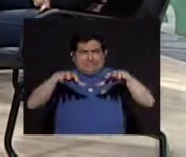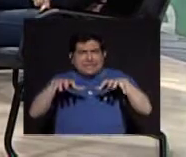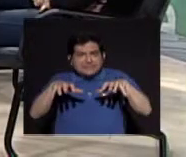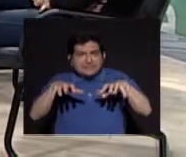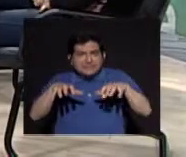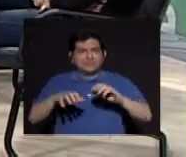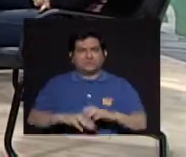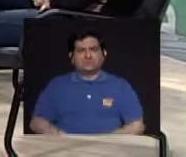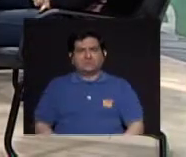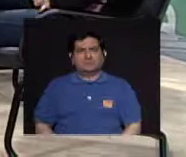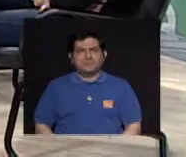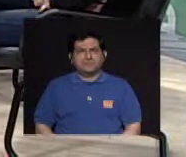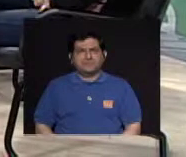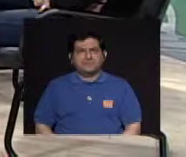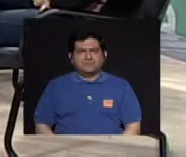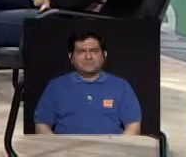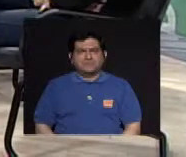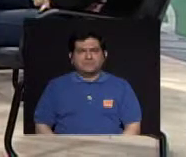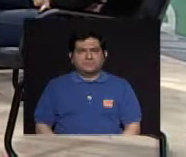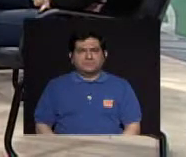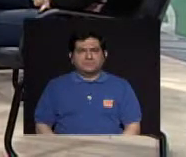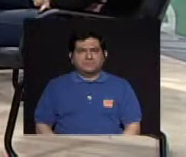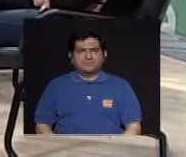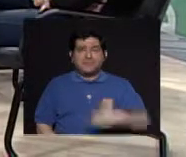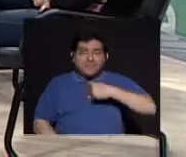trabajo tenso, porque es